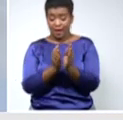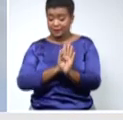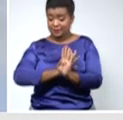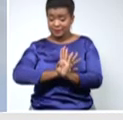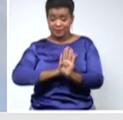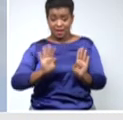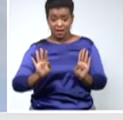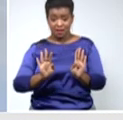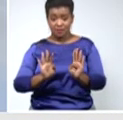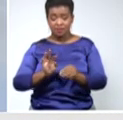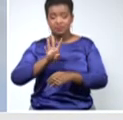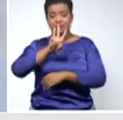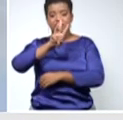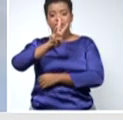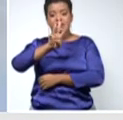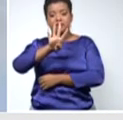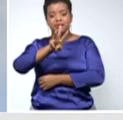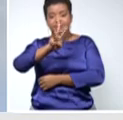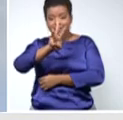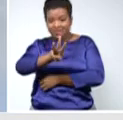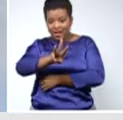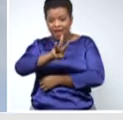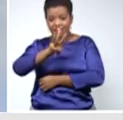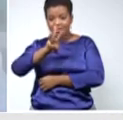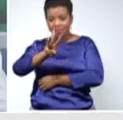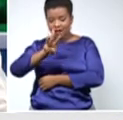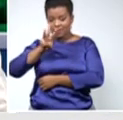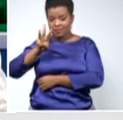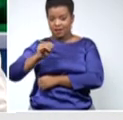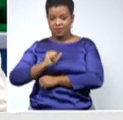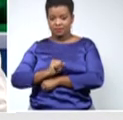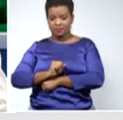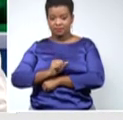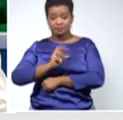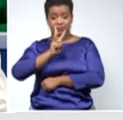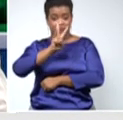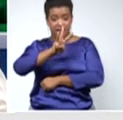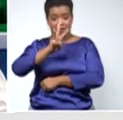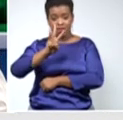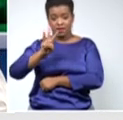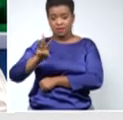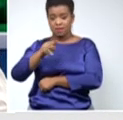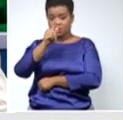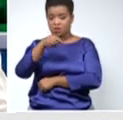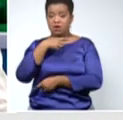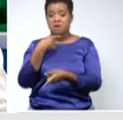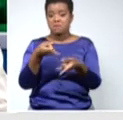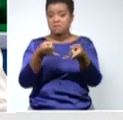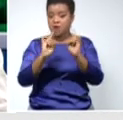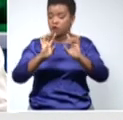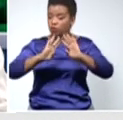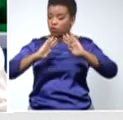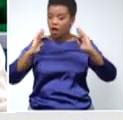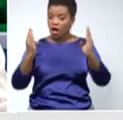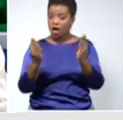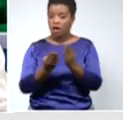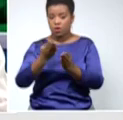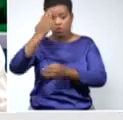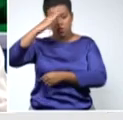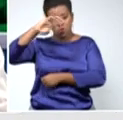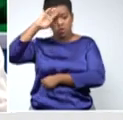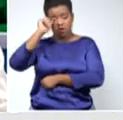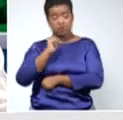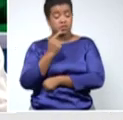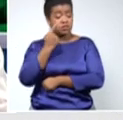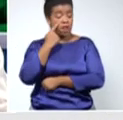suma 333. Cifra muy elevada para nuestro país, independientemente de que